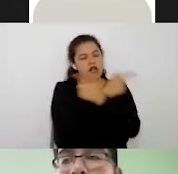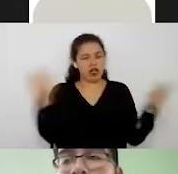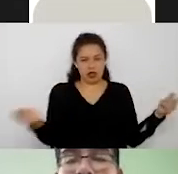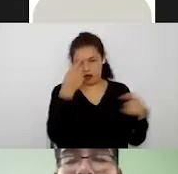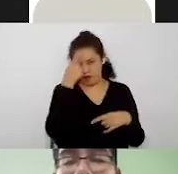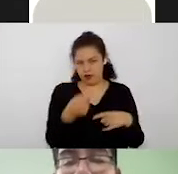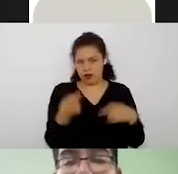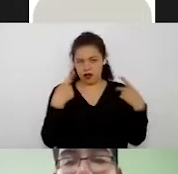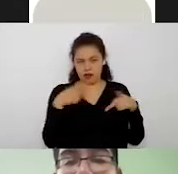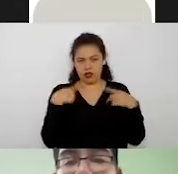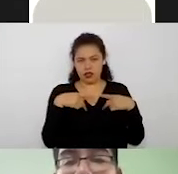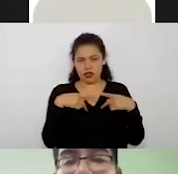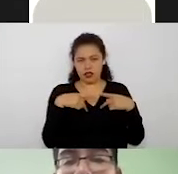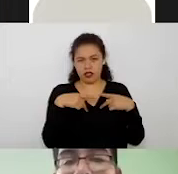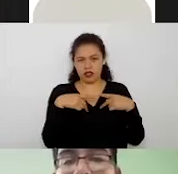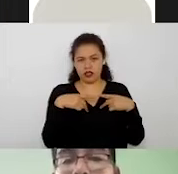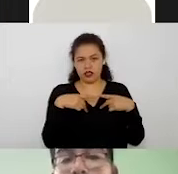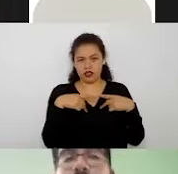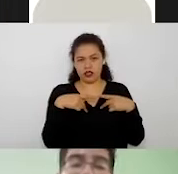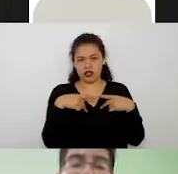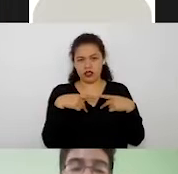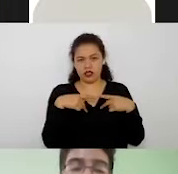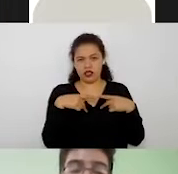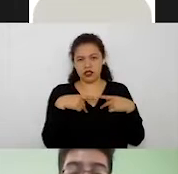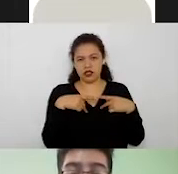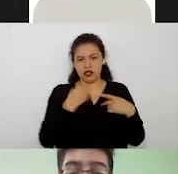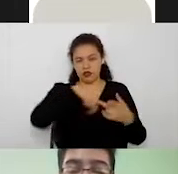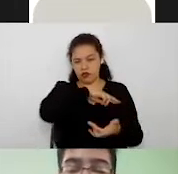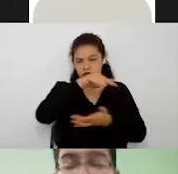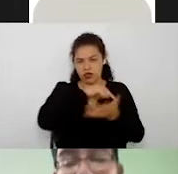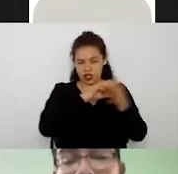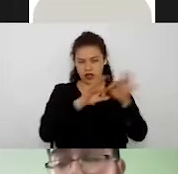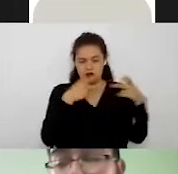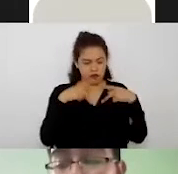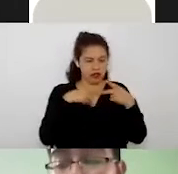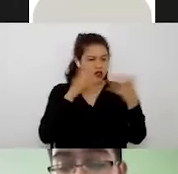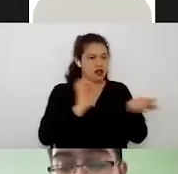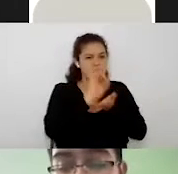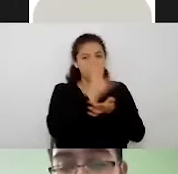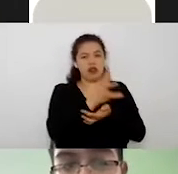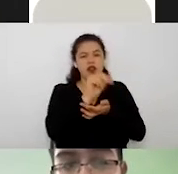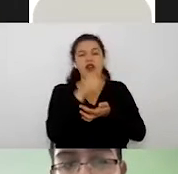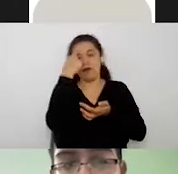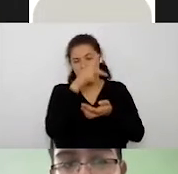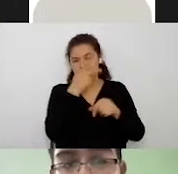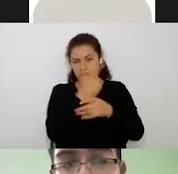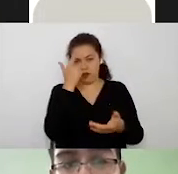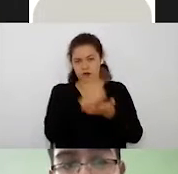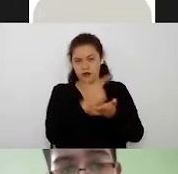a personas que no son de nuestro centro de trabajo y que nos causen mayores problemas.